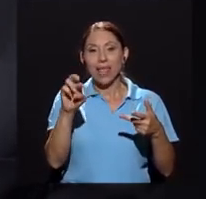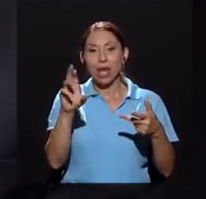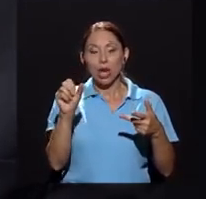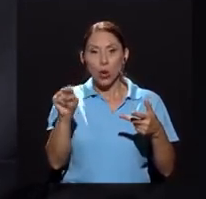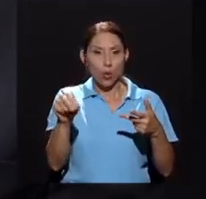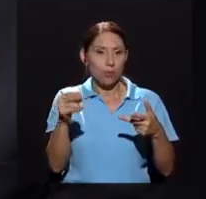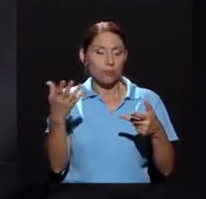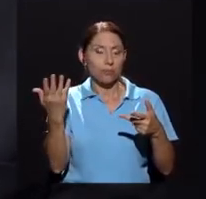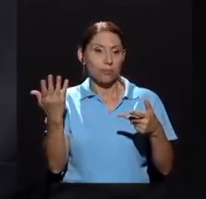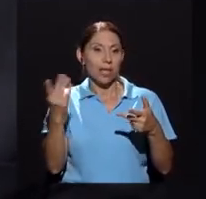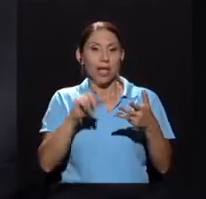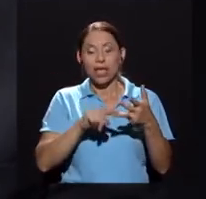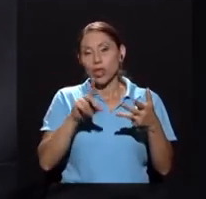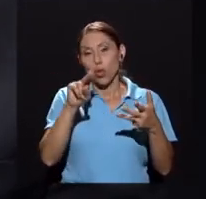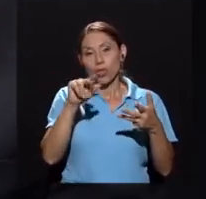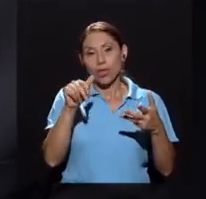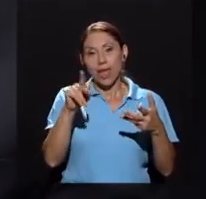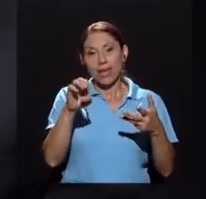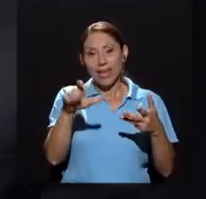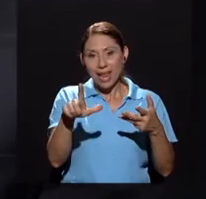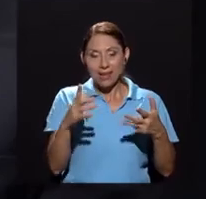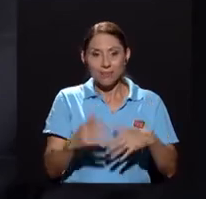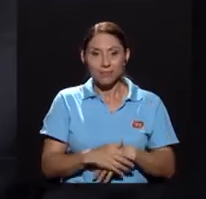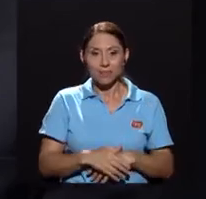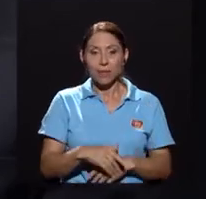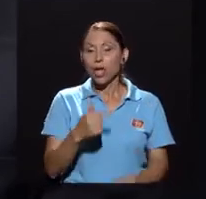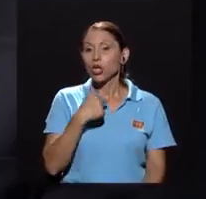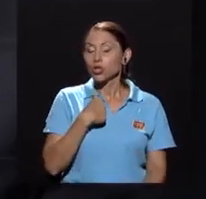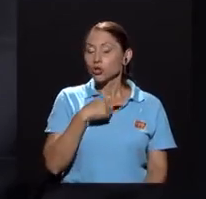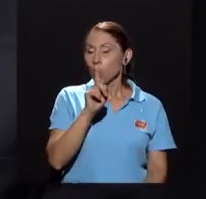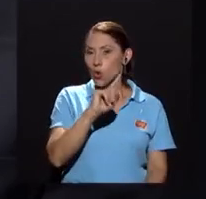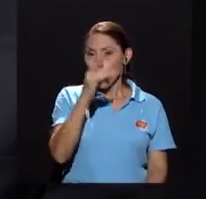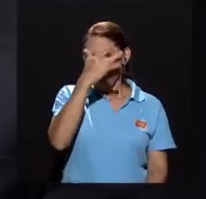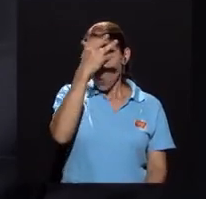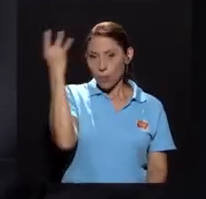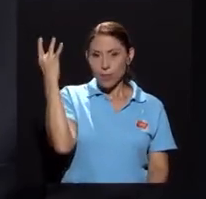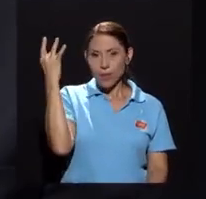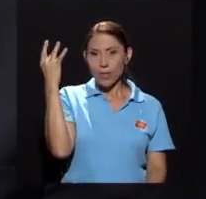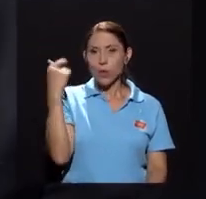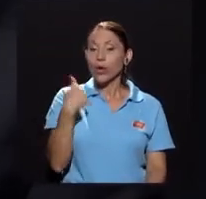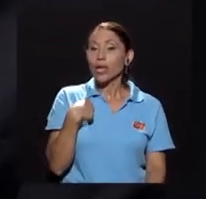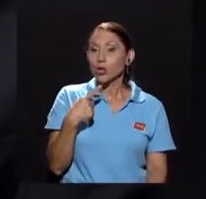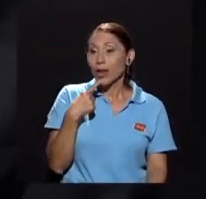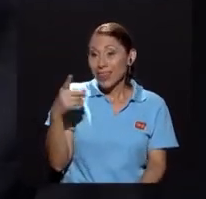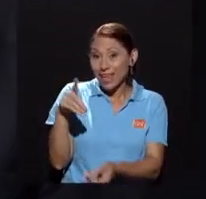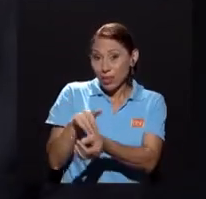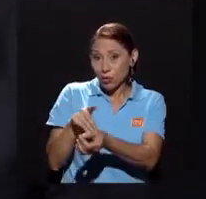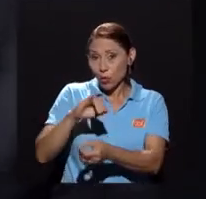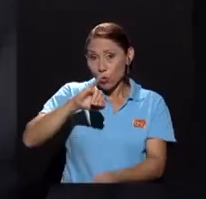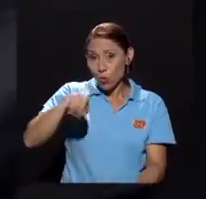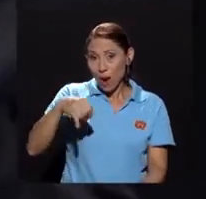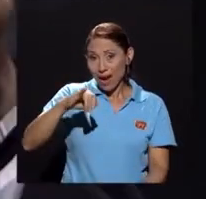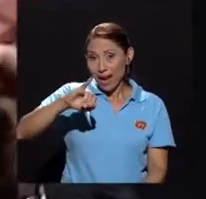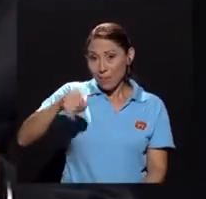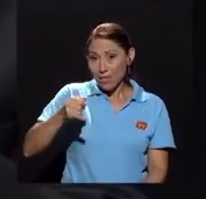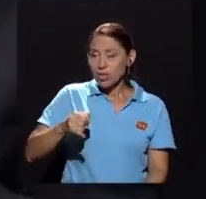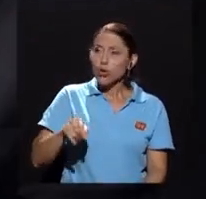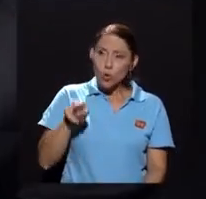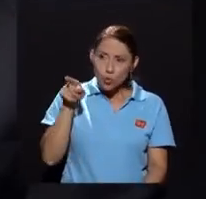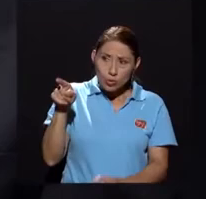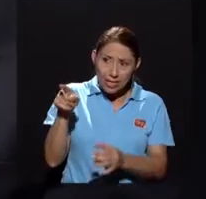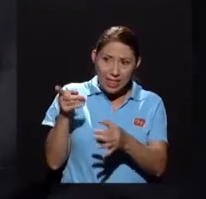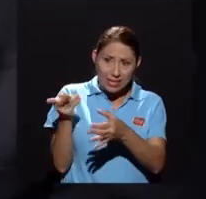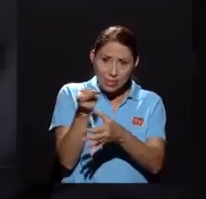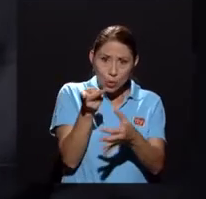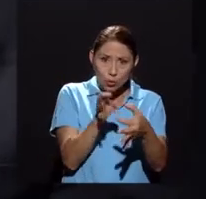y por supuesto don daniel nunca olvidó que le dije a medio que dado su relación me ayudará a conseguir